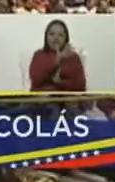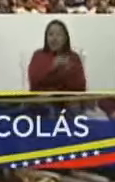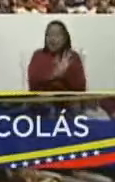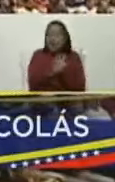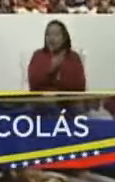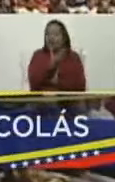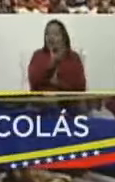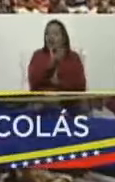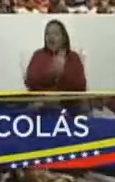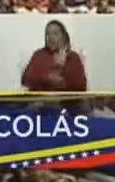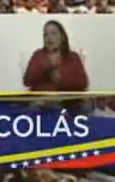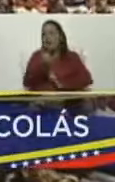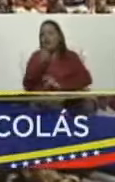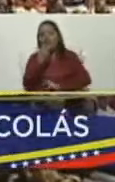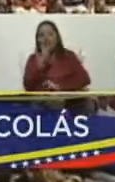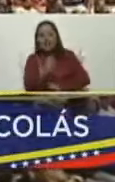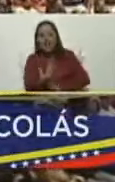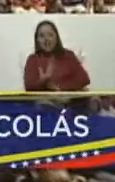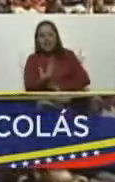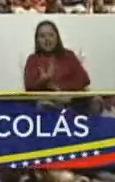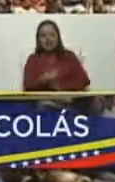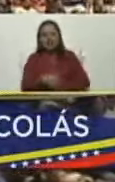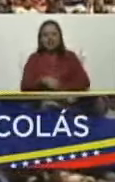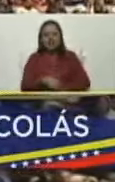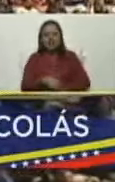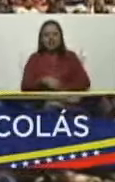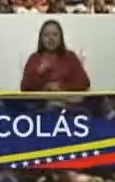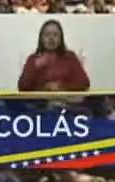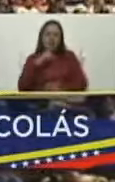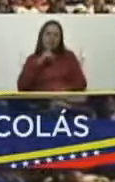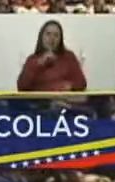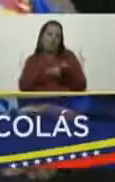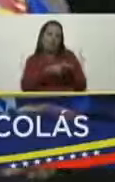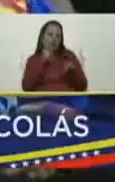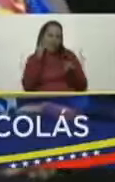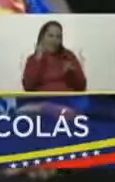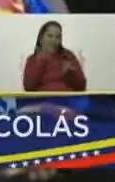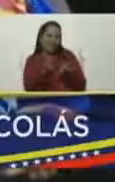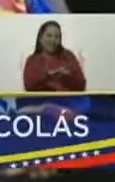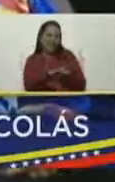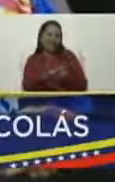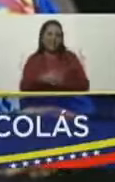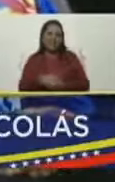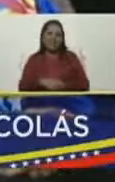entre las flores, la más bella, Silita. ¿Ah?